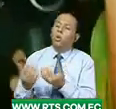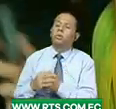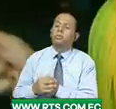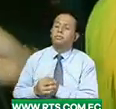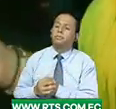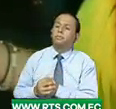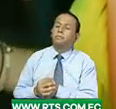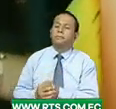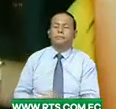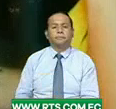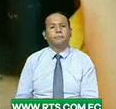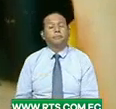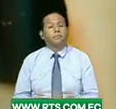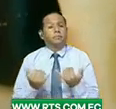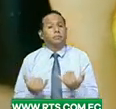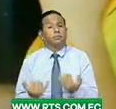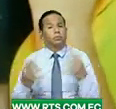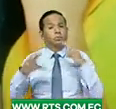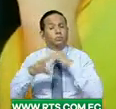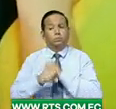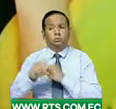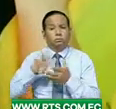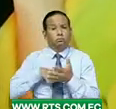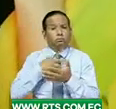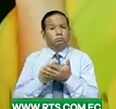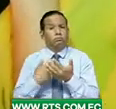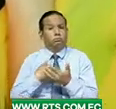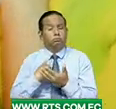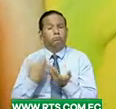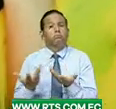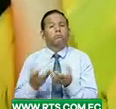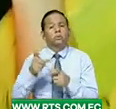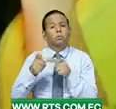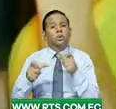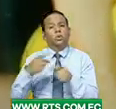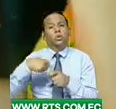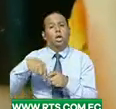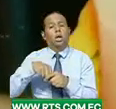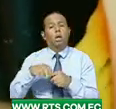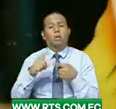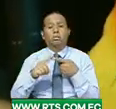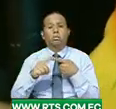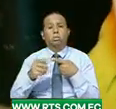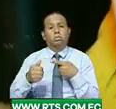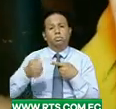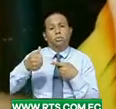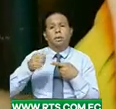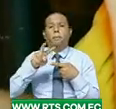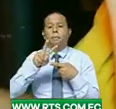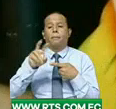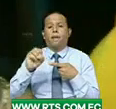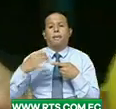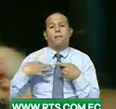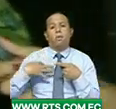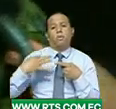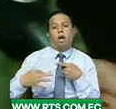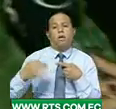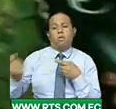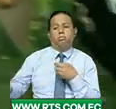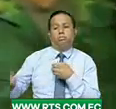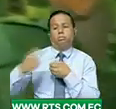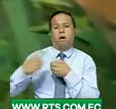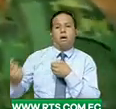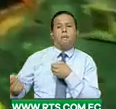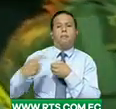de poco? En este horario nos encontramos al personal, un oficial, 20 voluntarios, los cuales nos vamos a emplear en